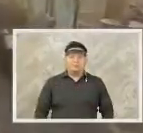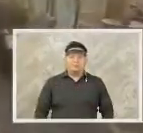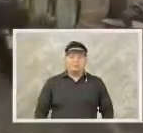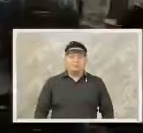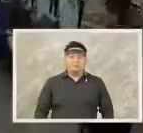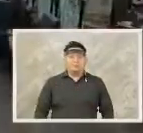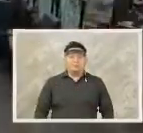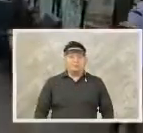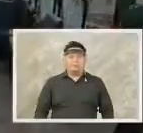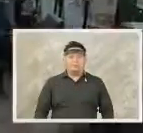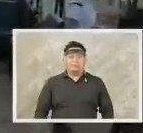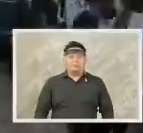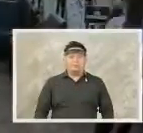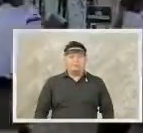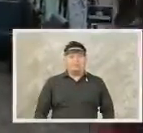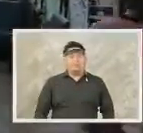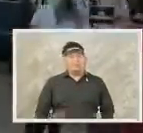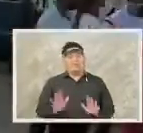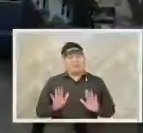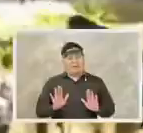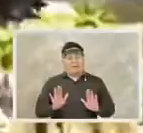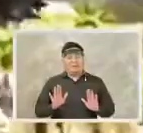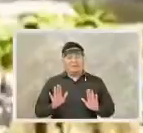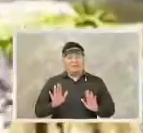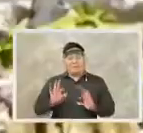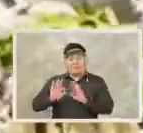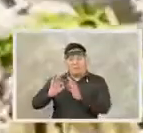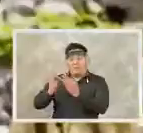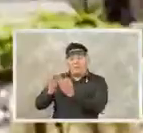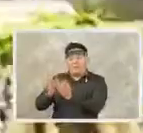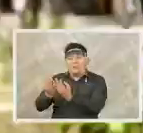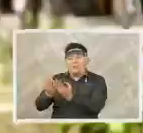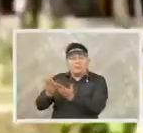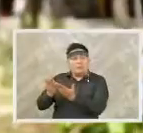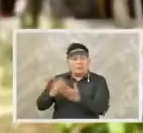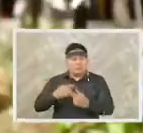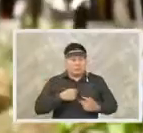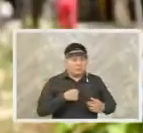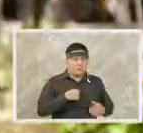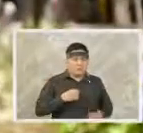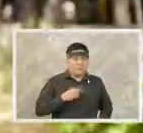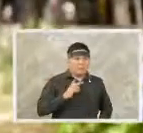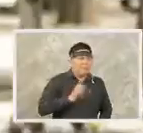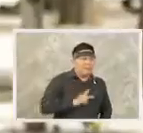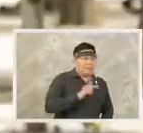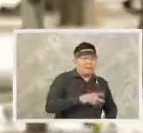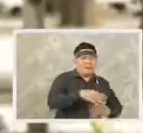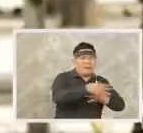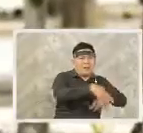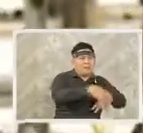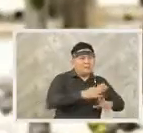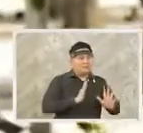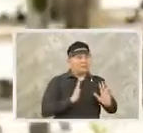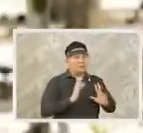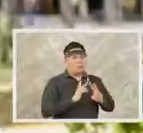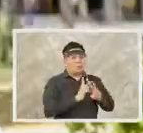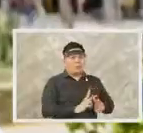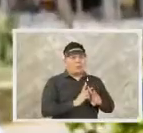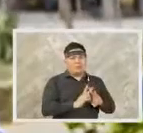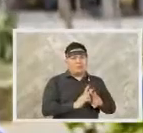Se ha convertido en un acto de amor por nuestra familia, pero sobre todo en un acto de amor propio.